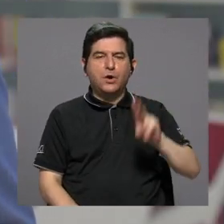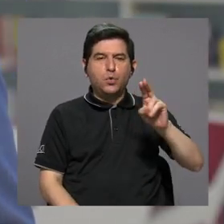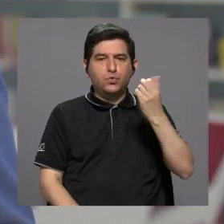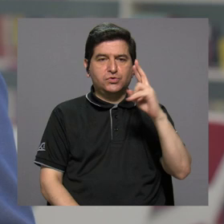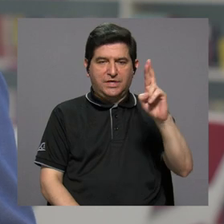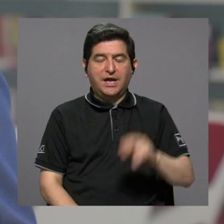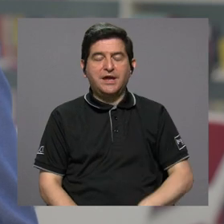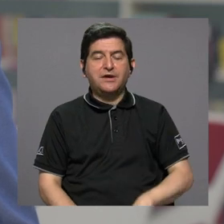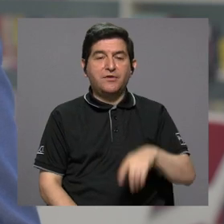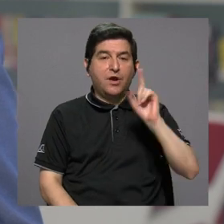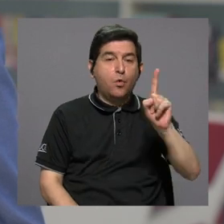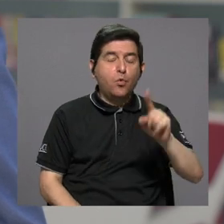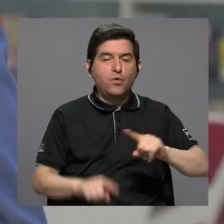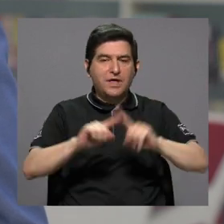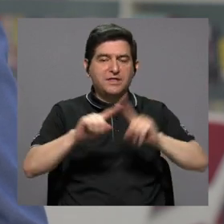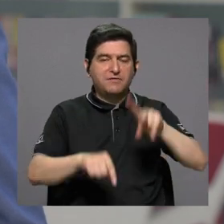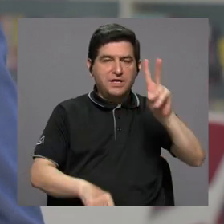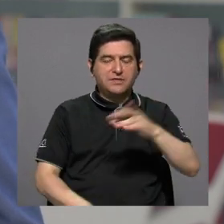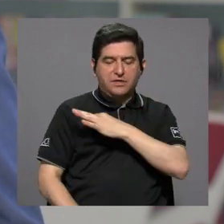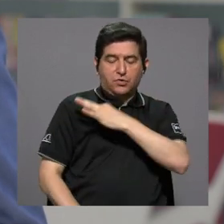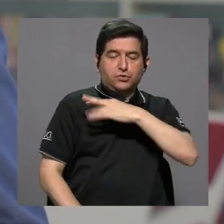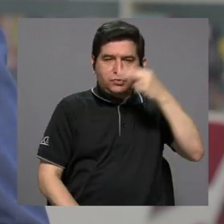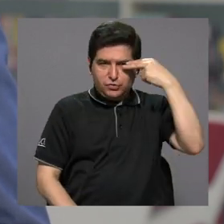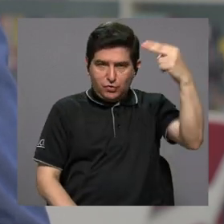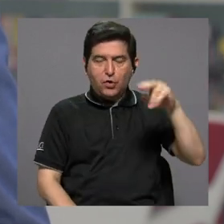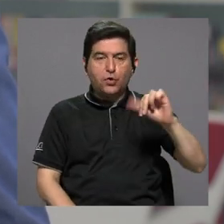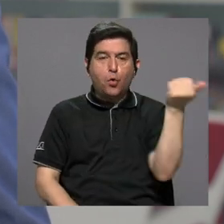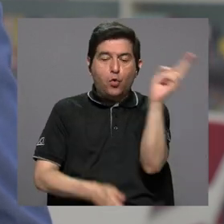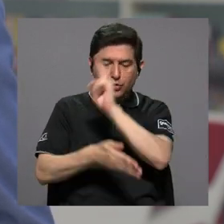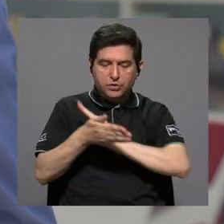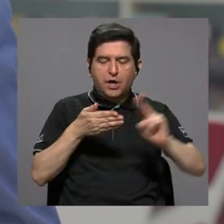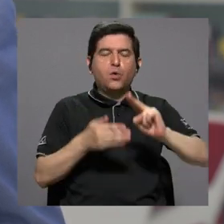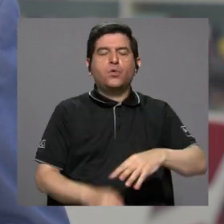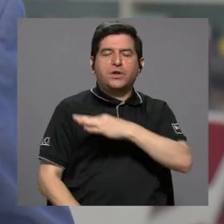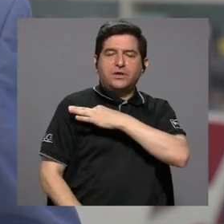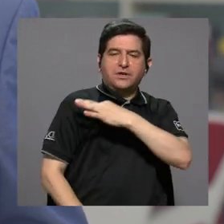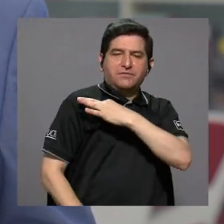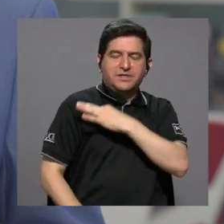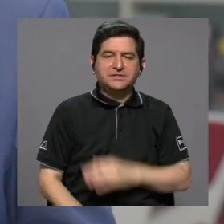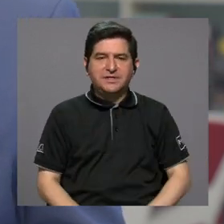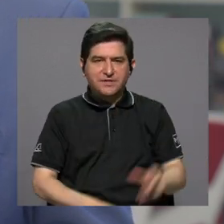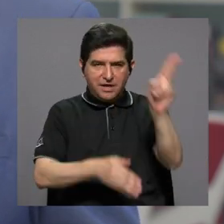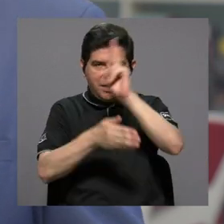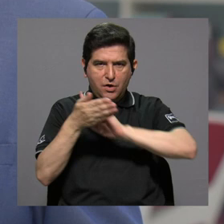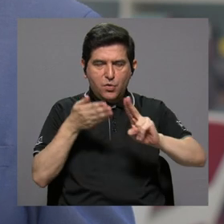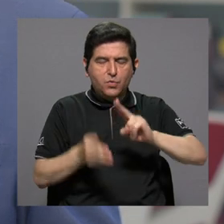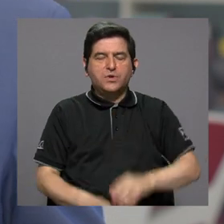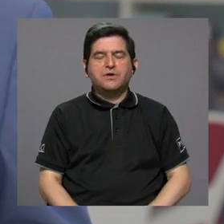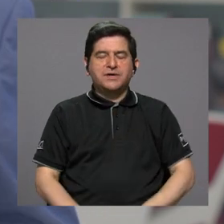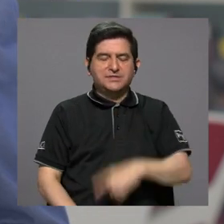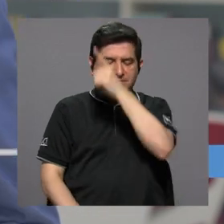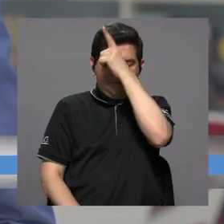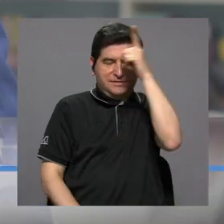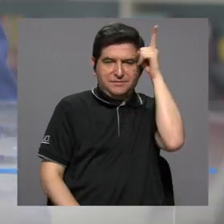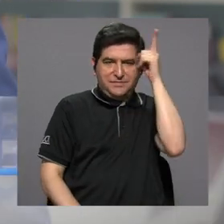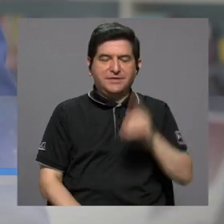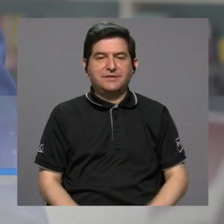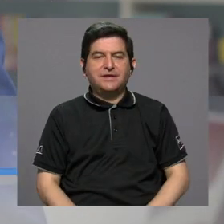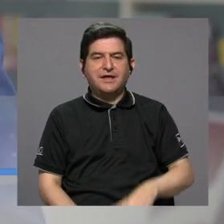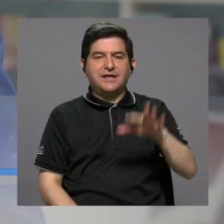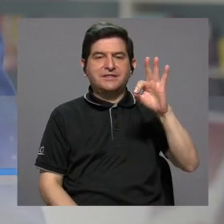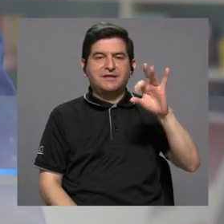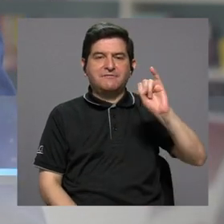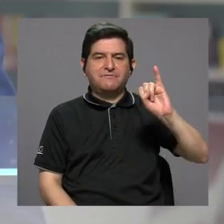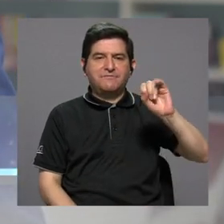es una de las dos invitadas de honor. La otra universidad invitada de honor es la Universidad Complutense de Madrid. La Filuni es